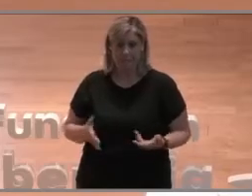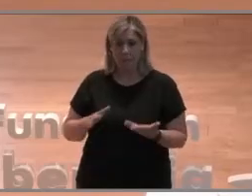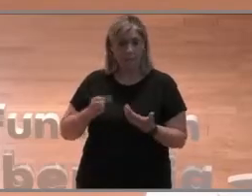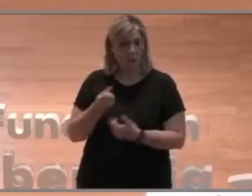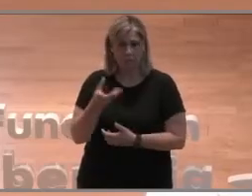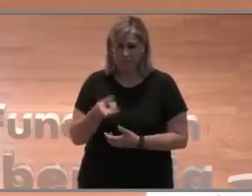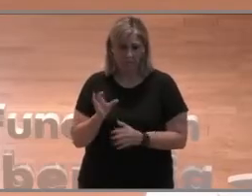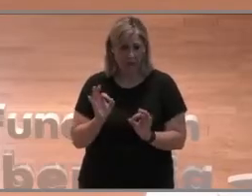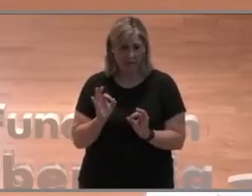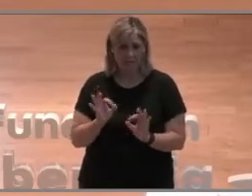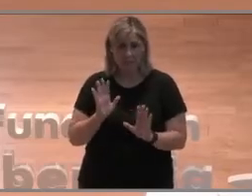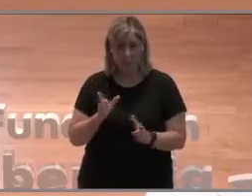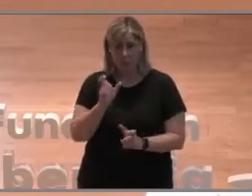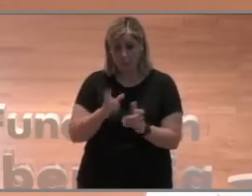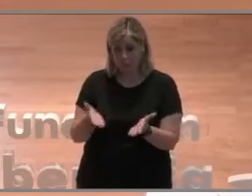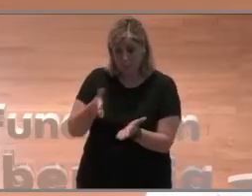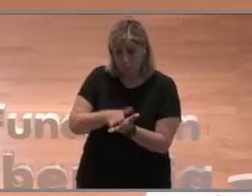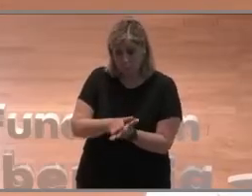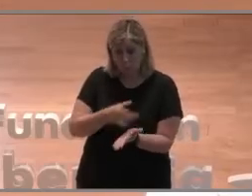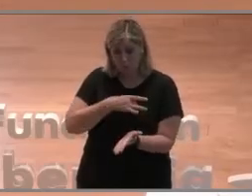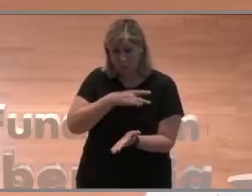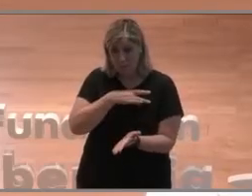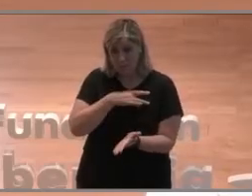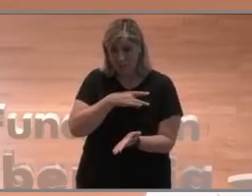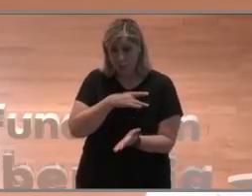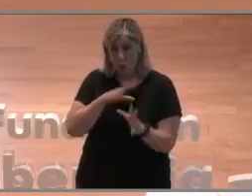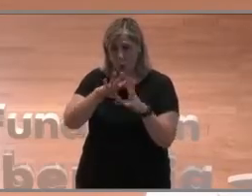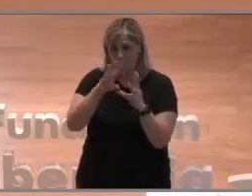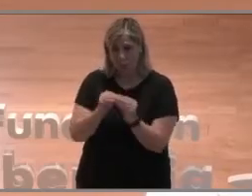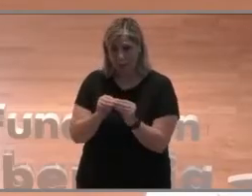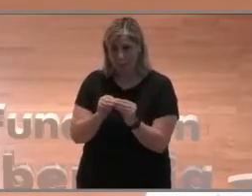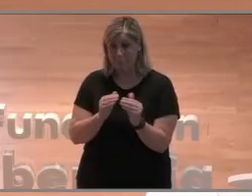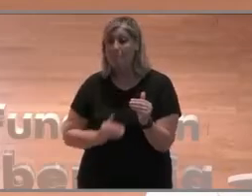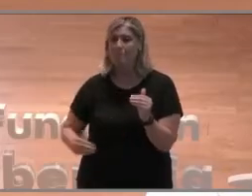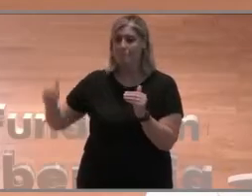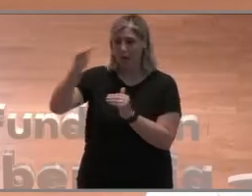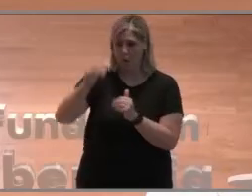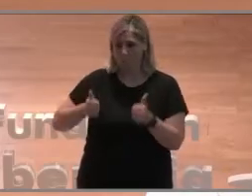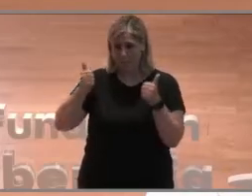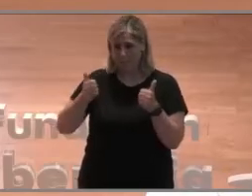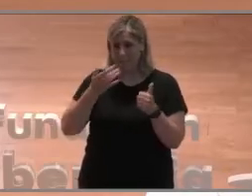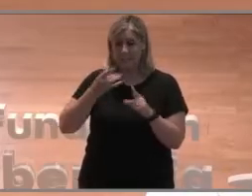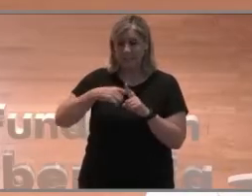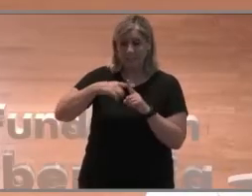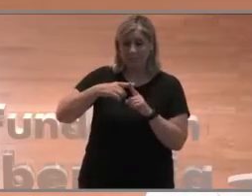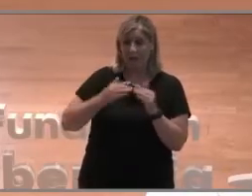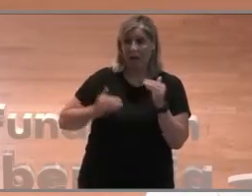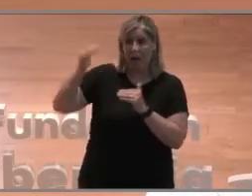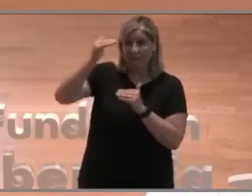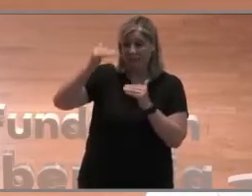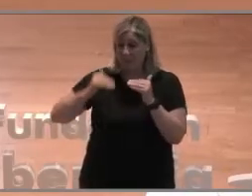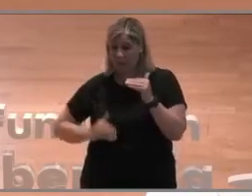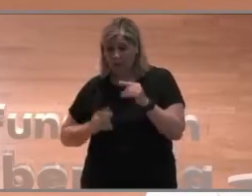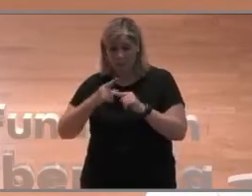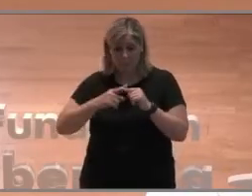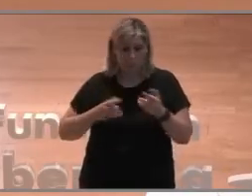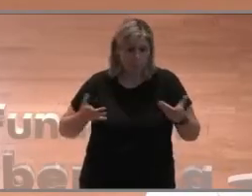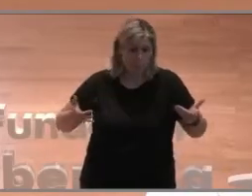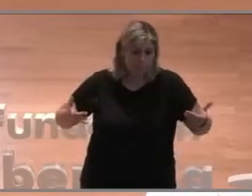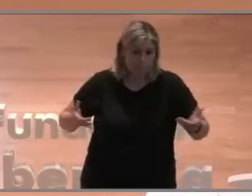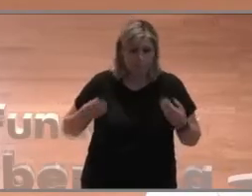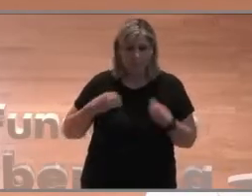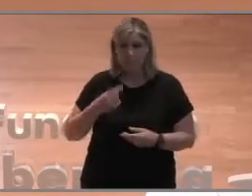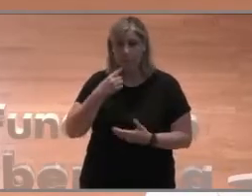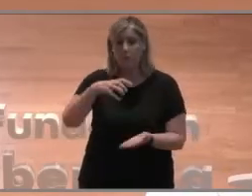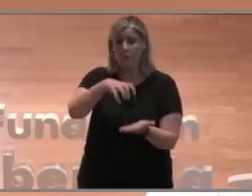cifras, pero es que el exceso de mortalidad global es mucho mayor. Si son altas, bajas o medianas, pues es lo que dice